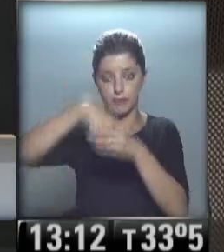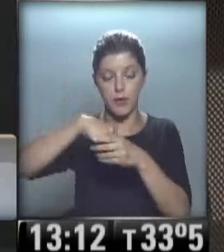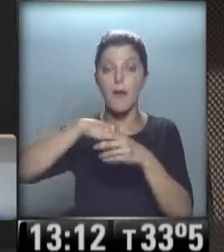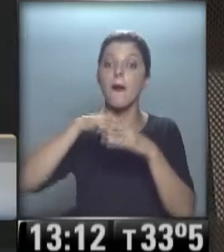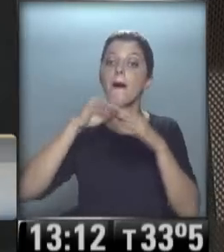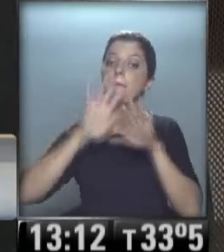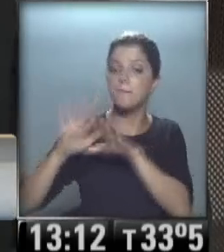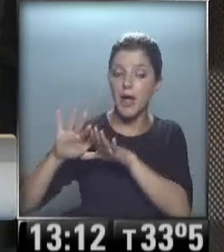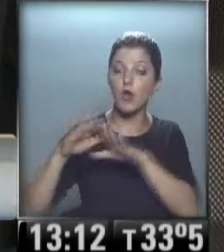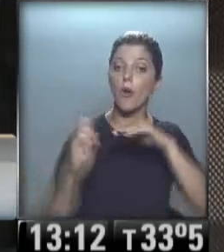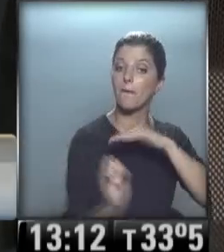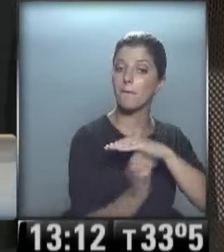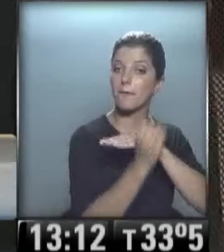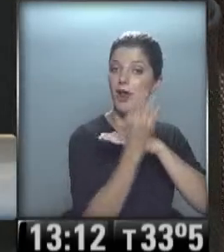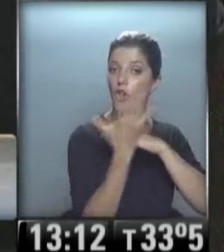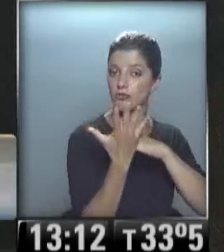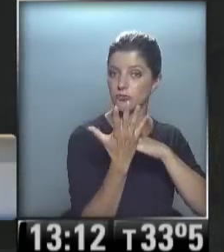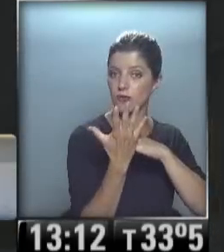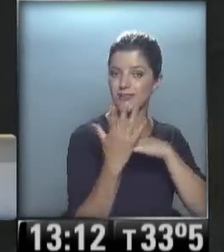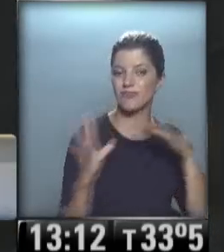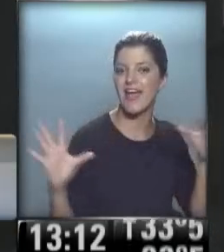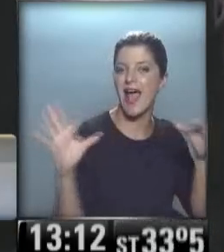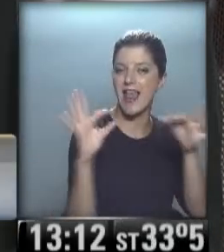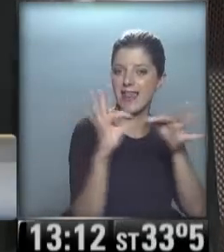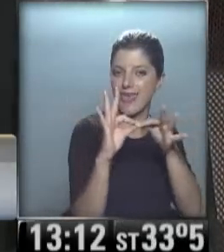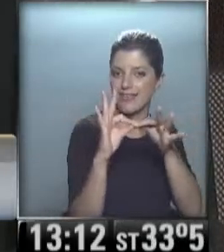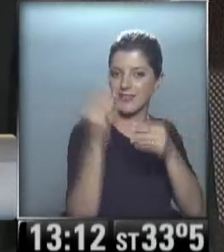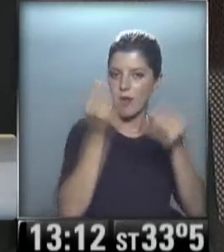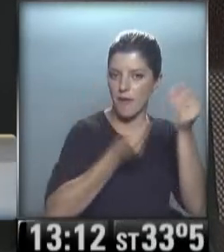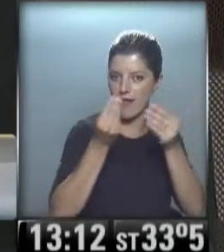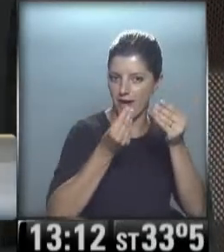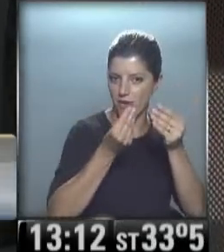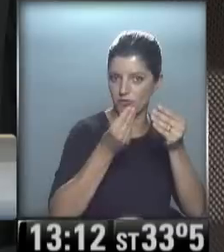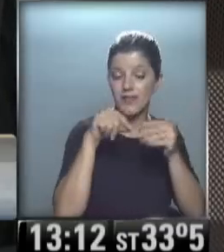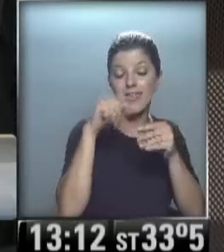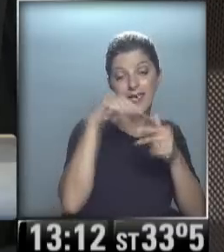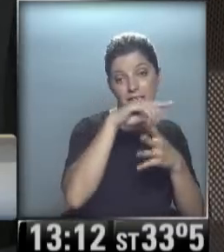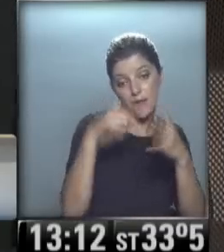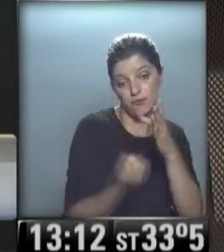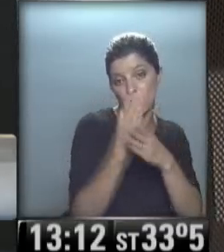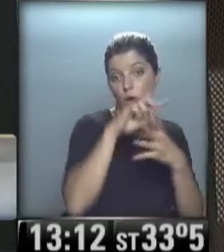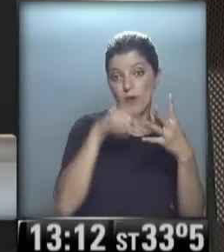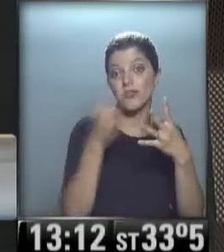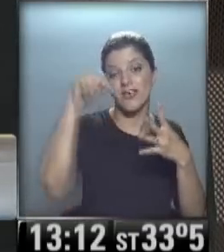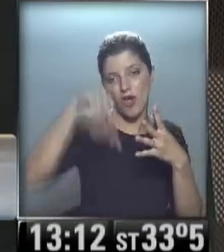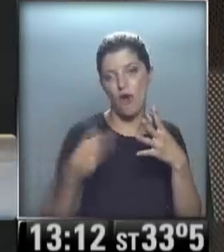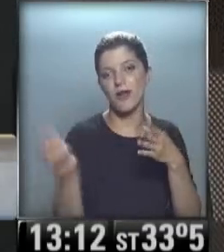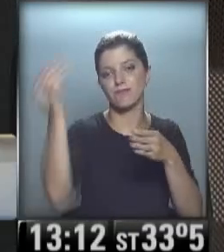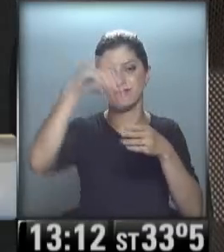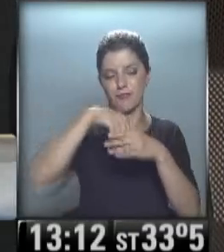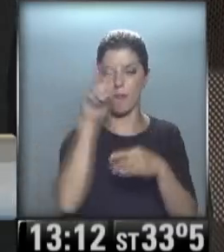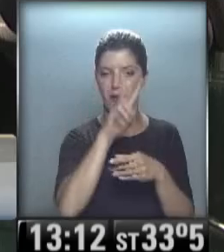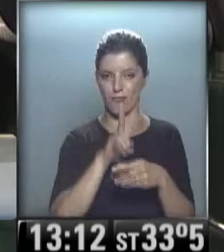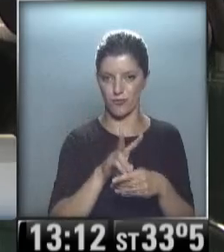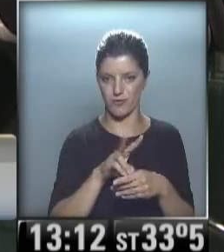mercosur es un es una alianza de Mercado común que se originó con cuatro ahora se suma recién Venezuela perfecto